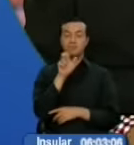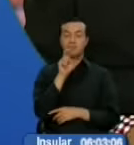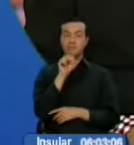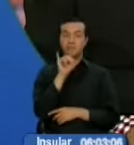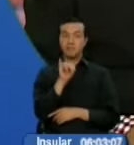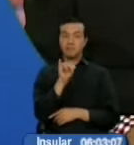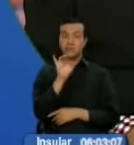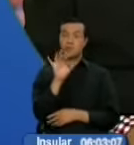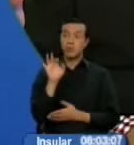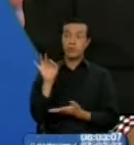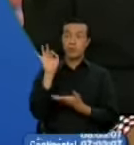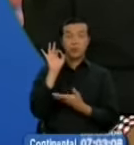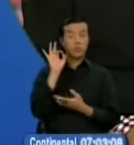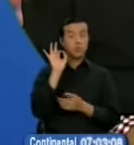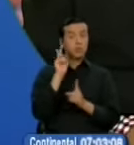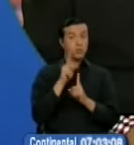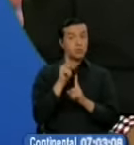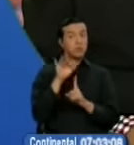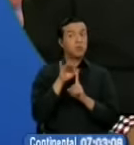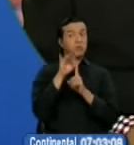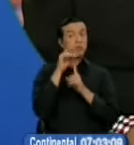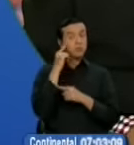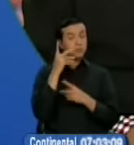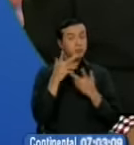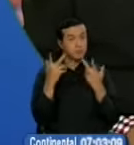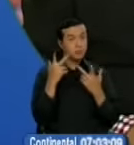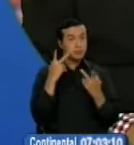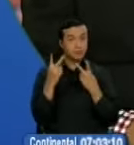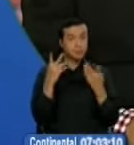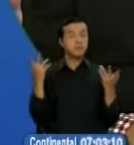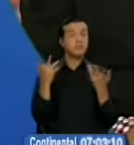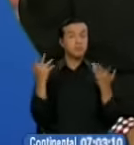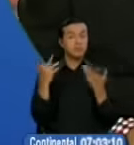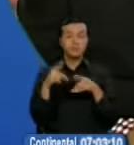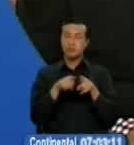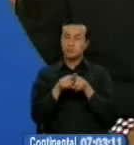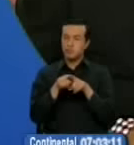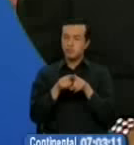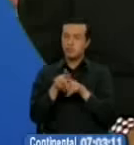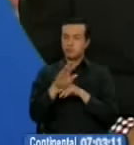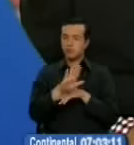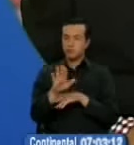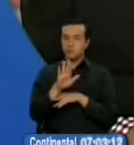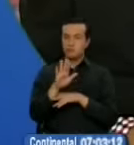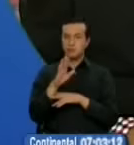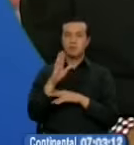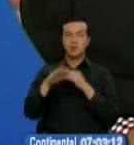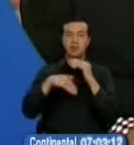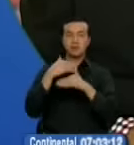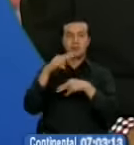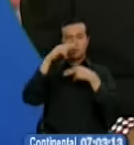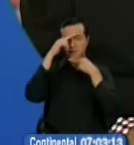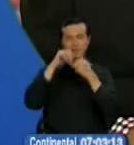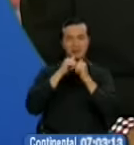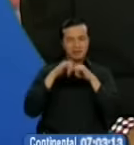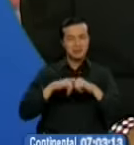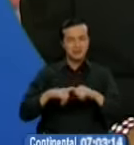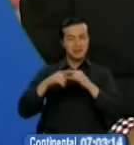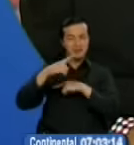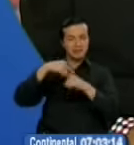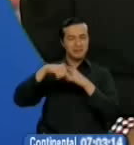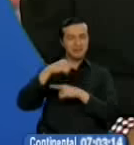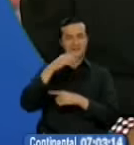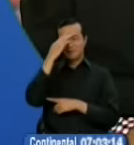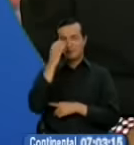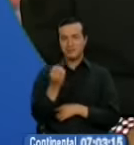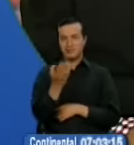carta importante para tratar de conseguir una medalla en estos Juegos Olímpicos de Río de Janeiro. Abraham, hasta aquí los deportes en esta primera parte. Un abrazo para ti. Buenos